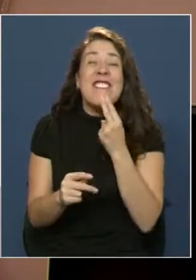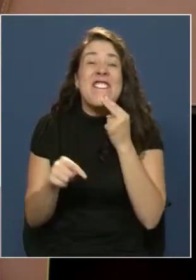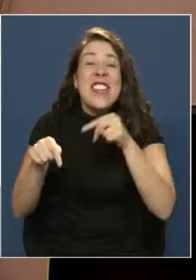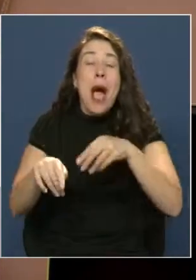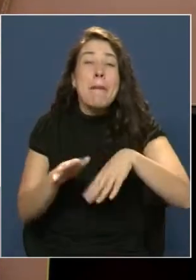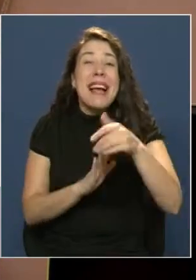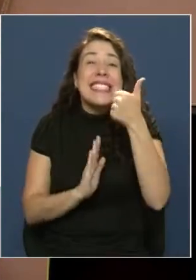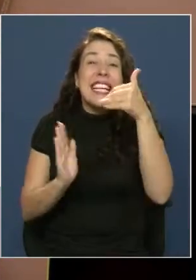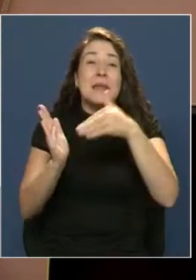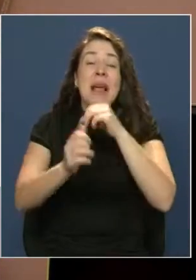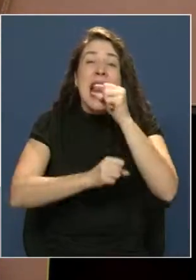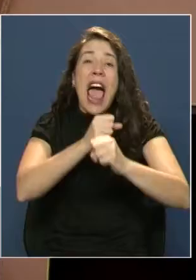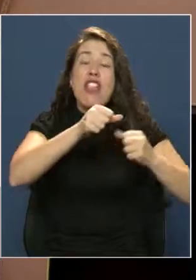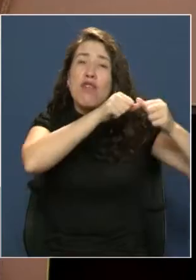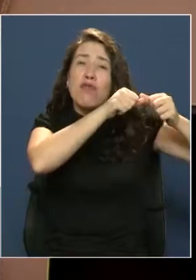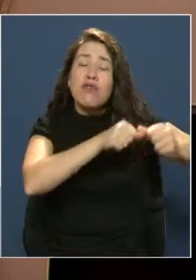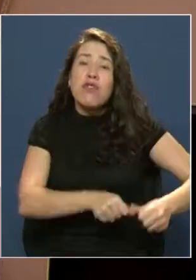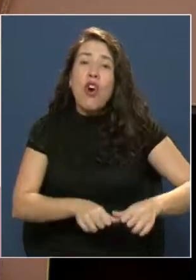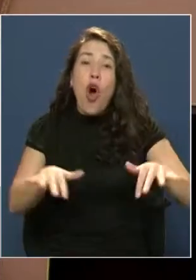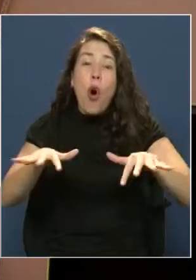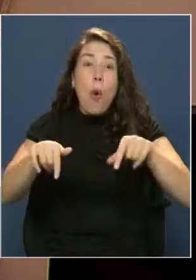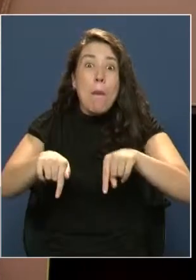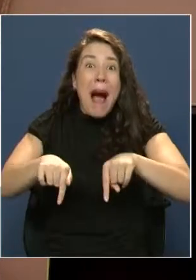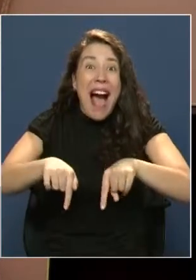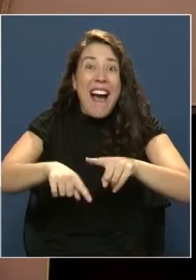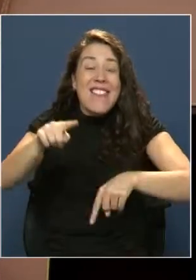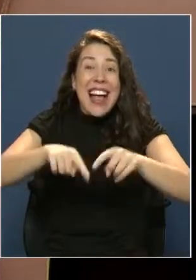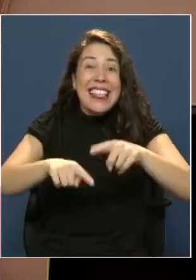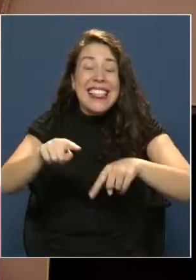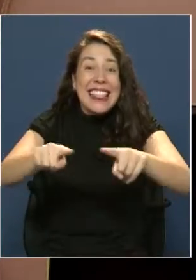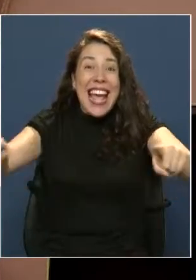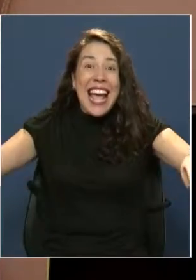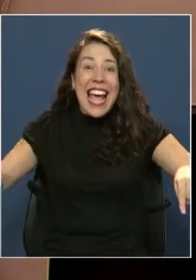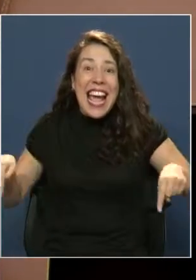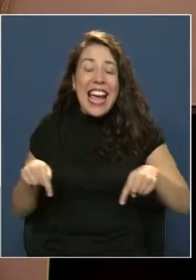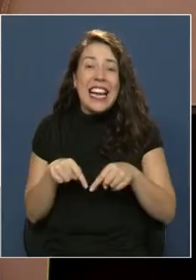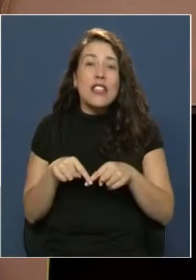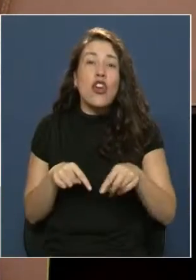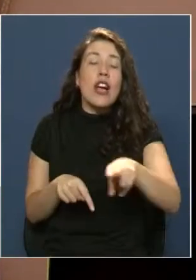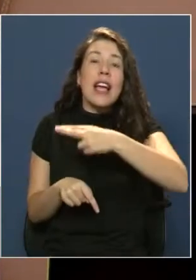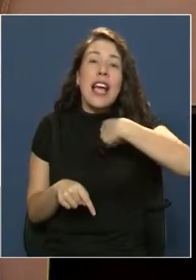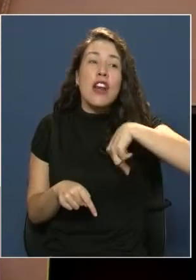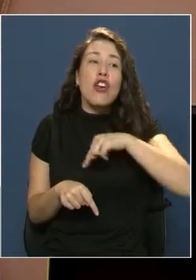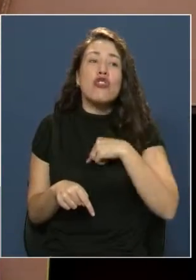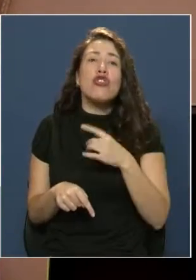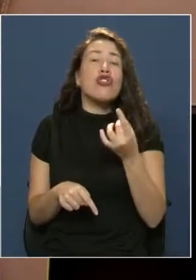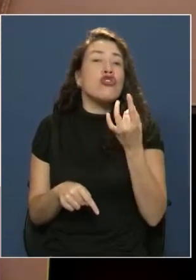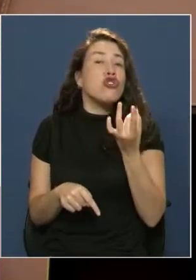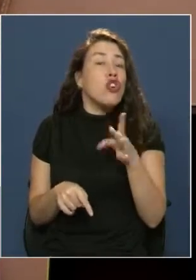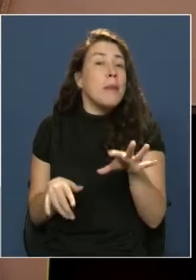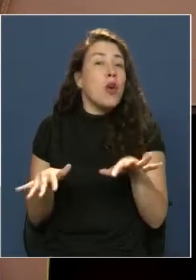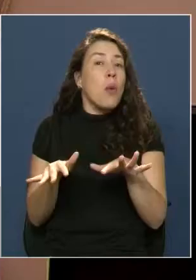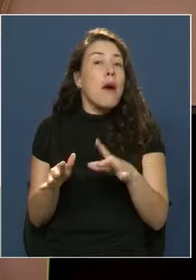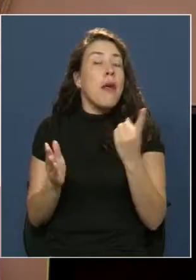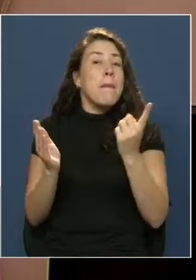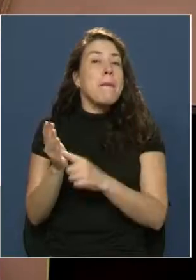6.000 años utilizando el territorio en el que nosotros llevamos solamente